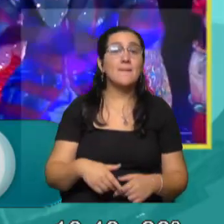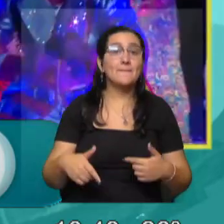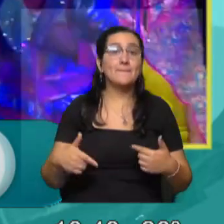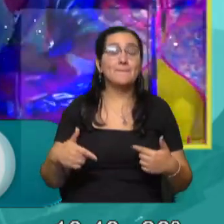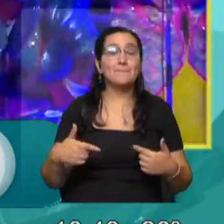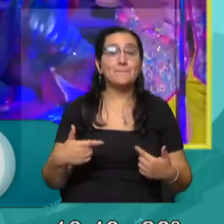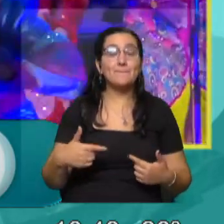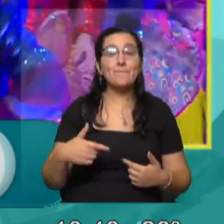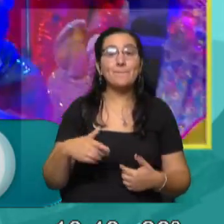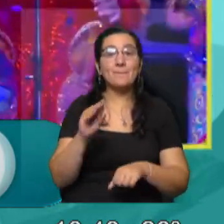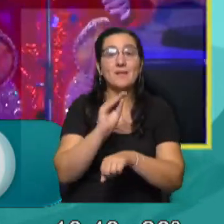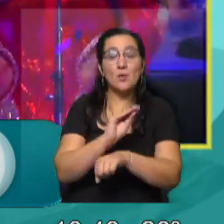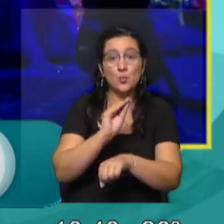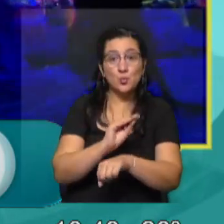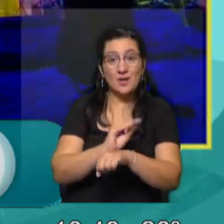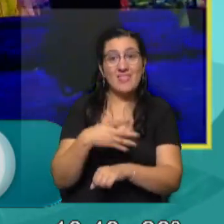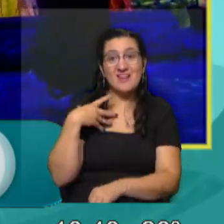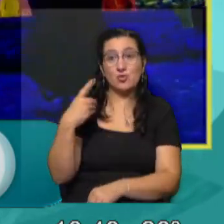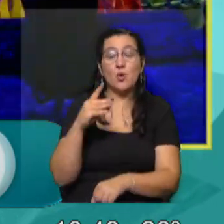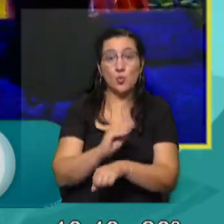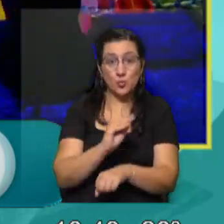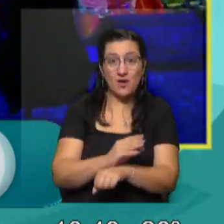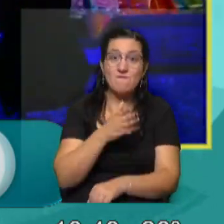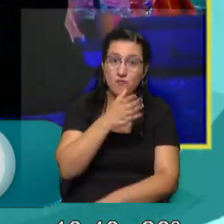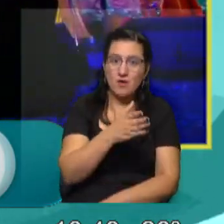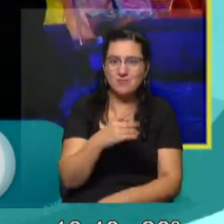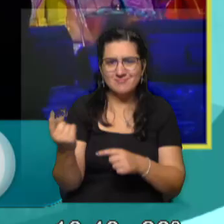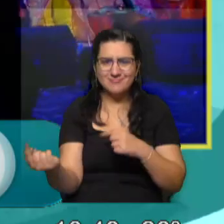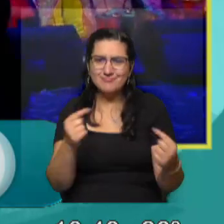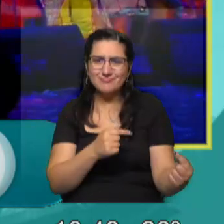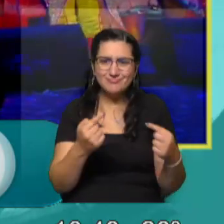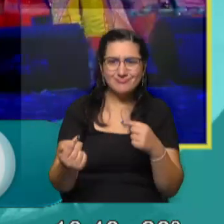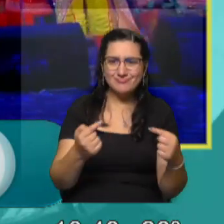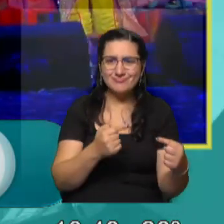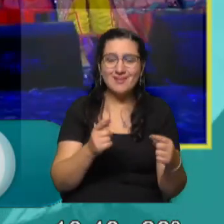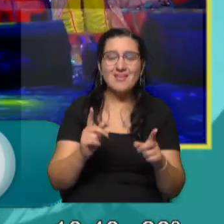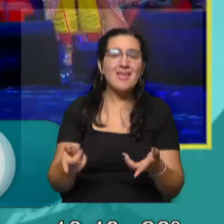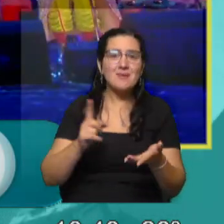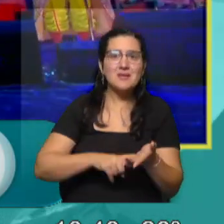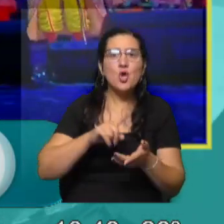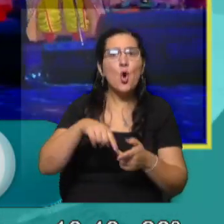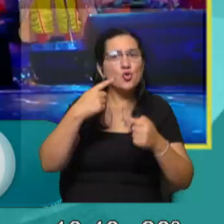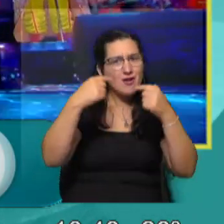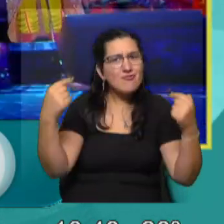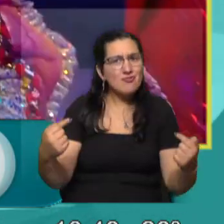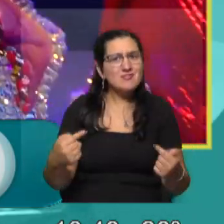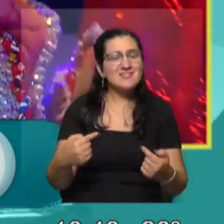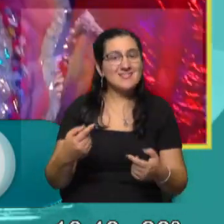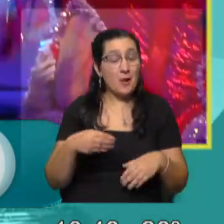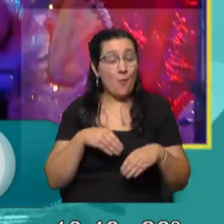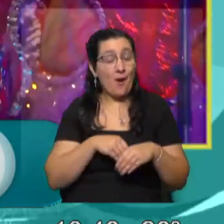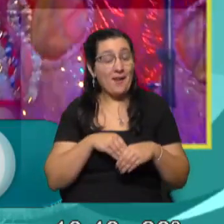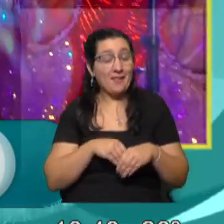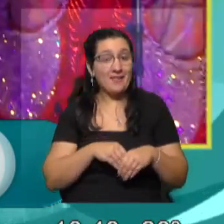y a Ubaldía funcionó muy bien porque fueron para ahí, hicieron un ida y vuelta con ellas, pero aparte tiraron un montón de otros recursos que traían guardados,